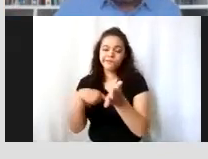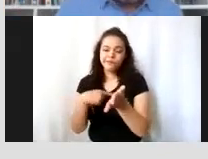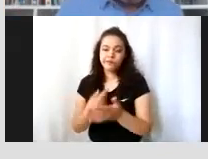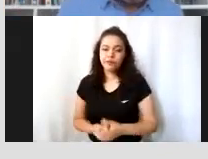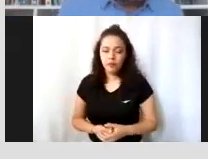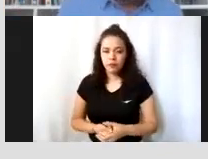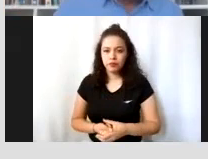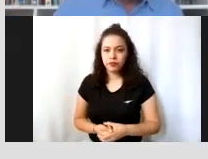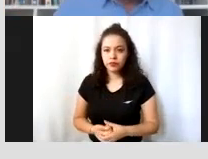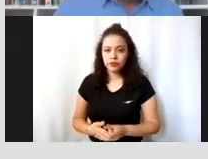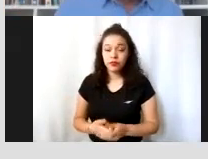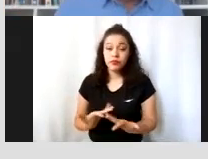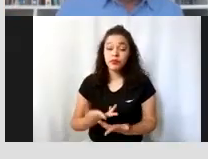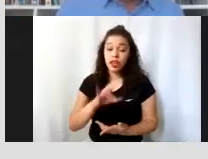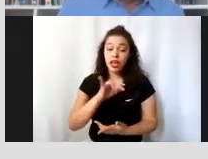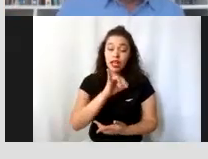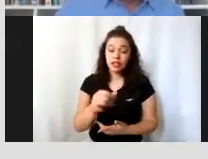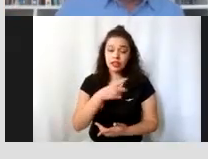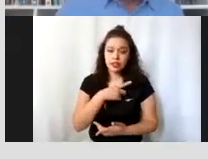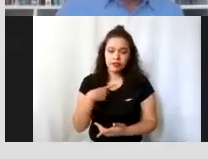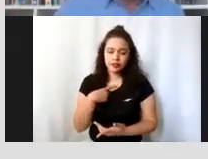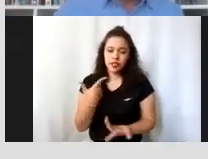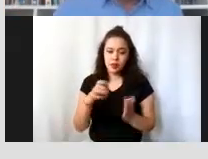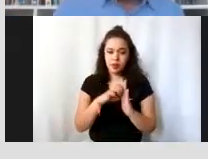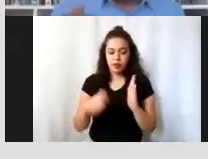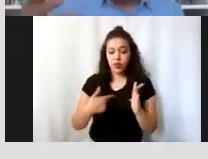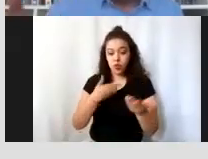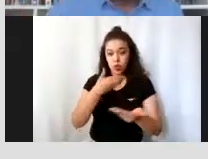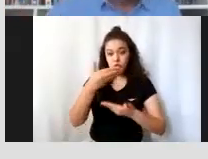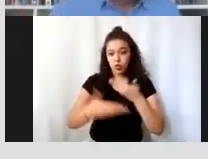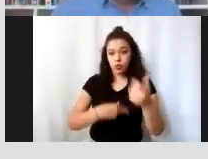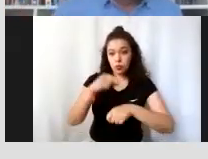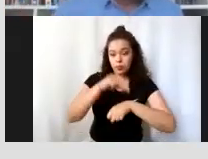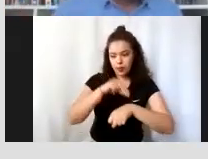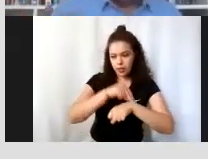medida tendría que ser así, porque yo, por ejemplo, para dar servicios médicos,